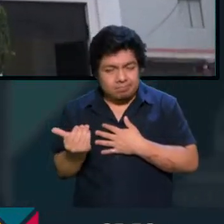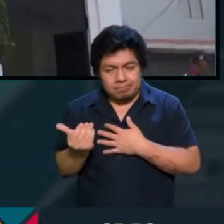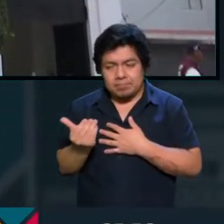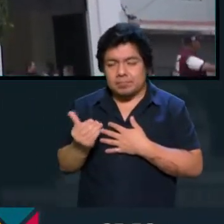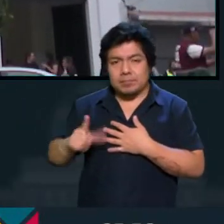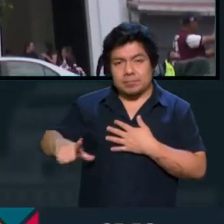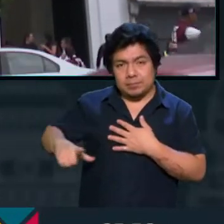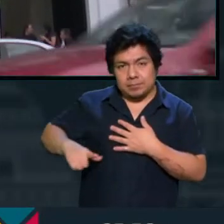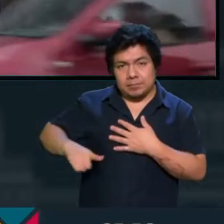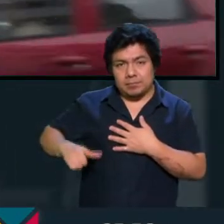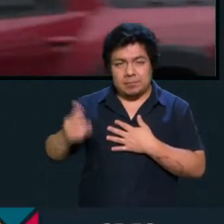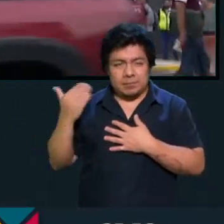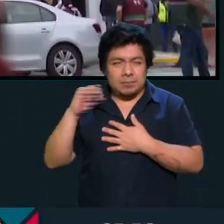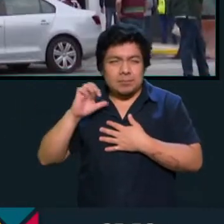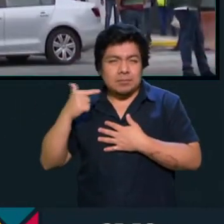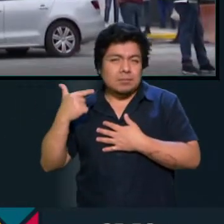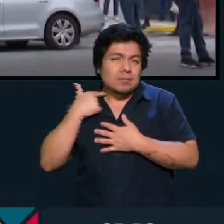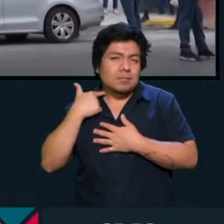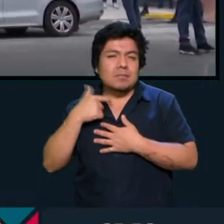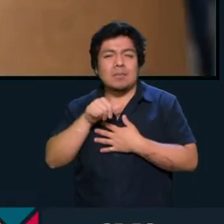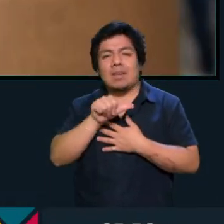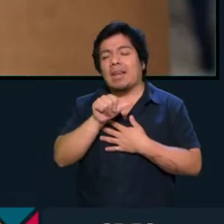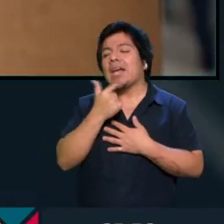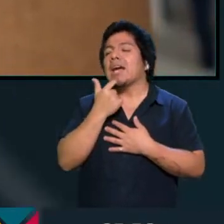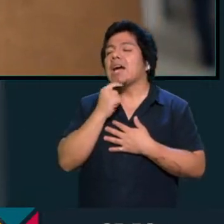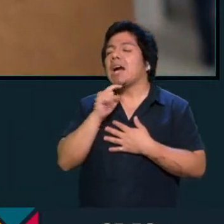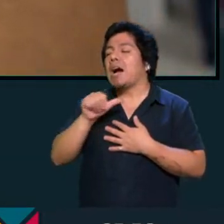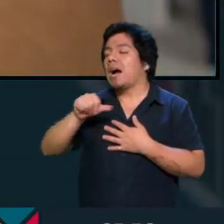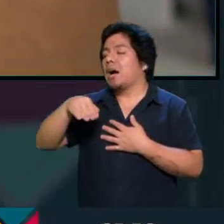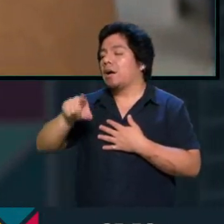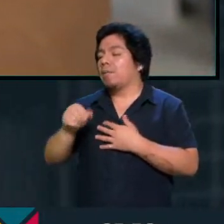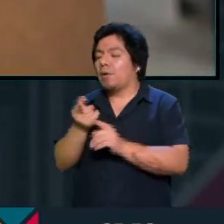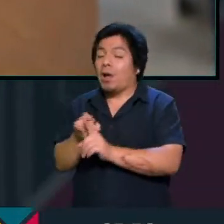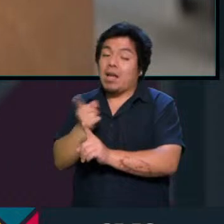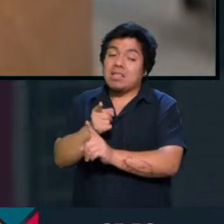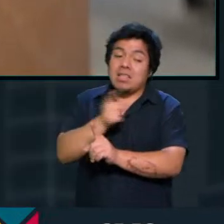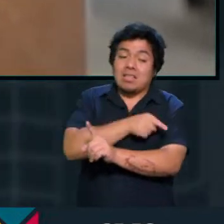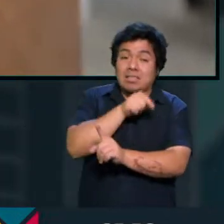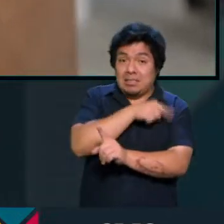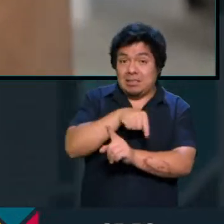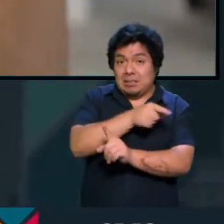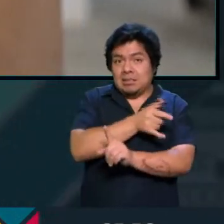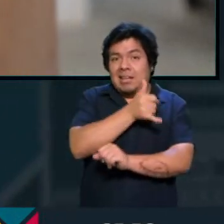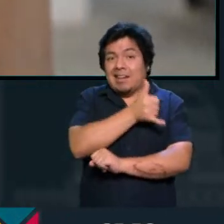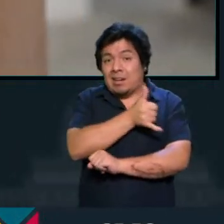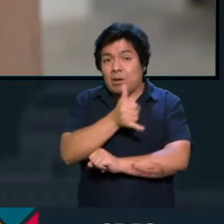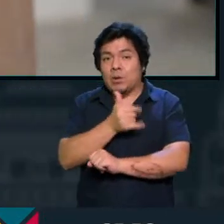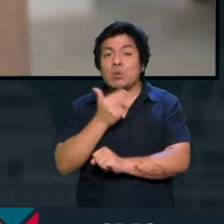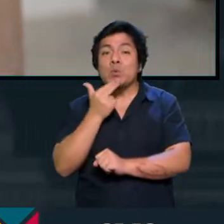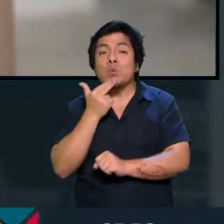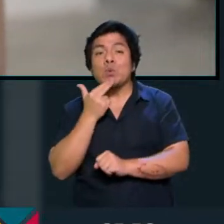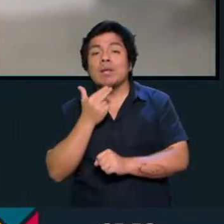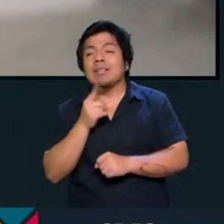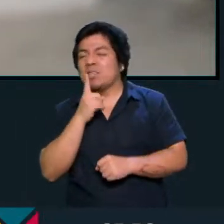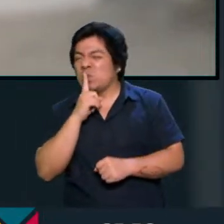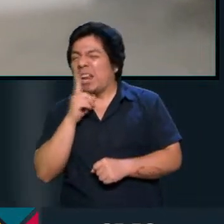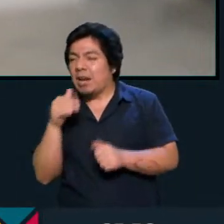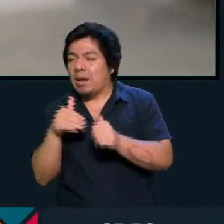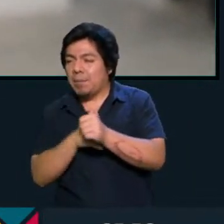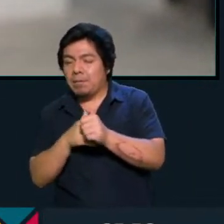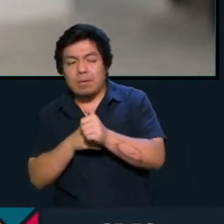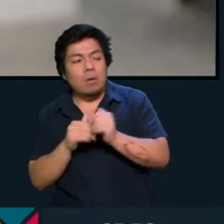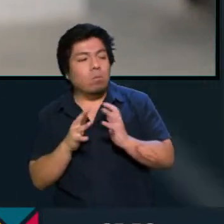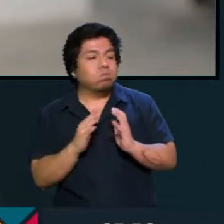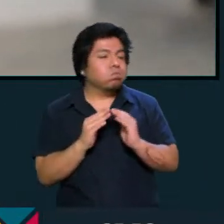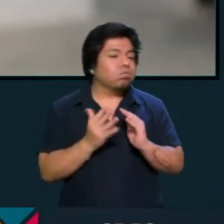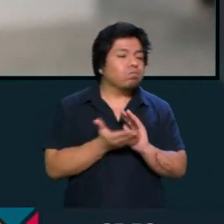los gobiernos anteriores al presidente Andrés Manuel utilizaron el Infonavit para negocios que beneficiaron a algunas constructoras, a